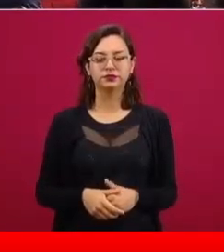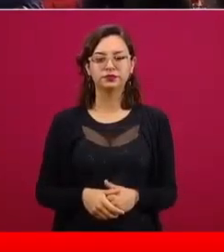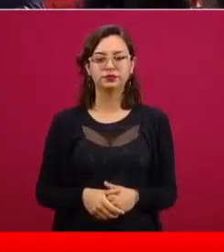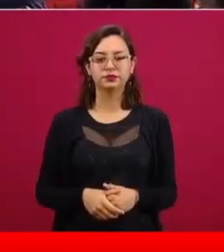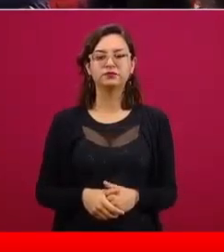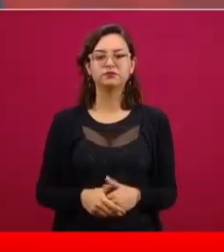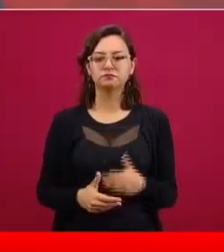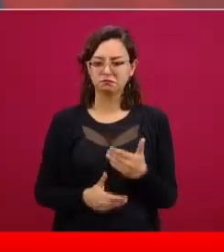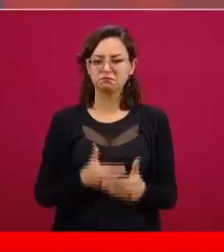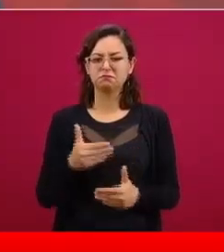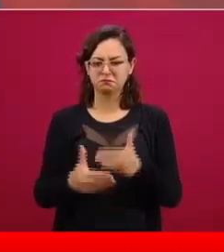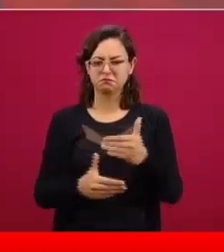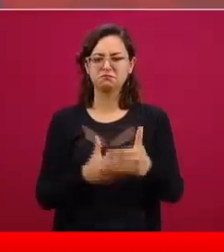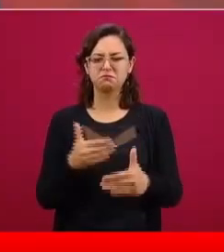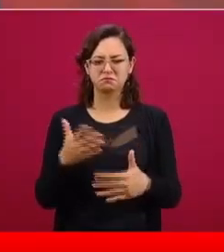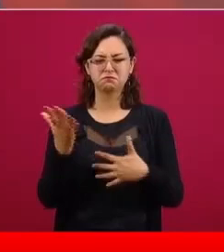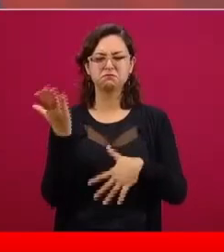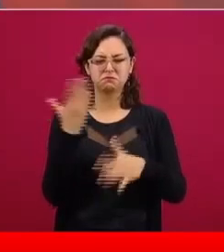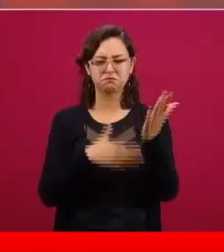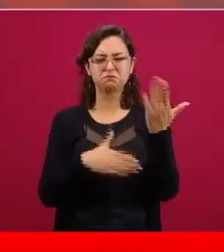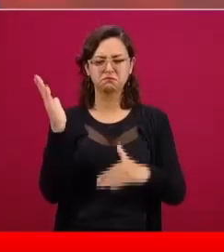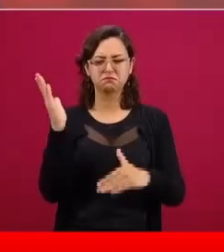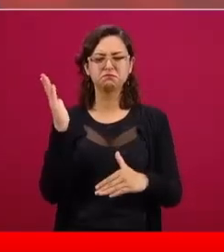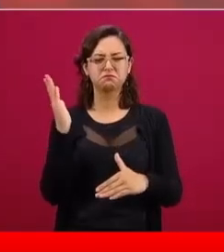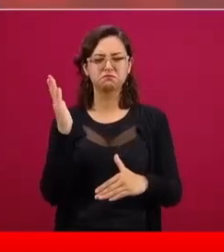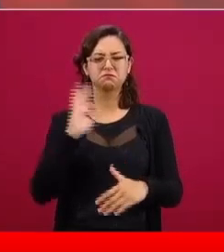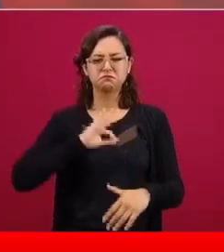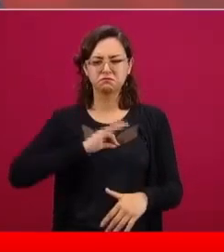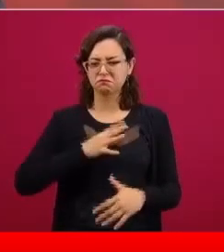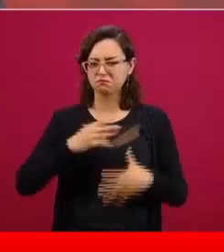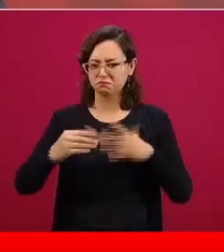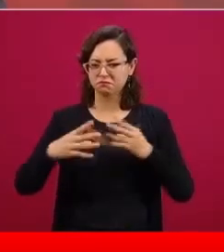vamos a salir de esta pandemia.